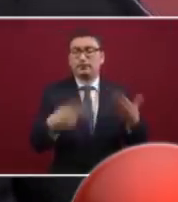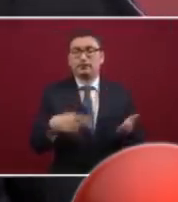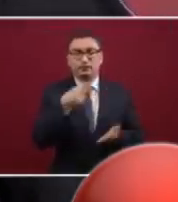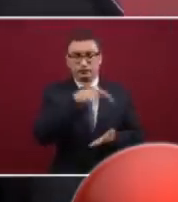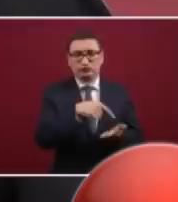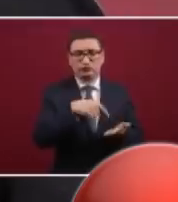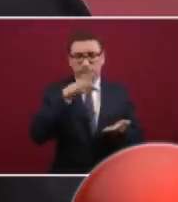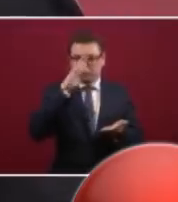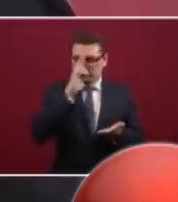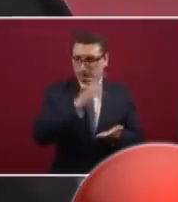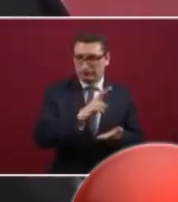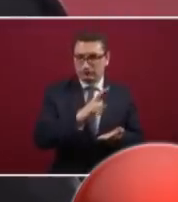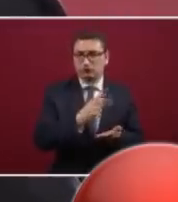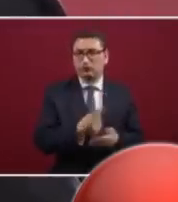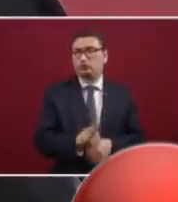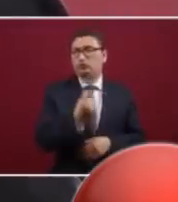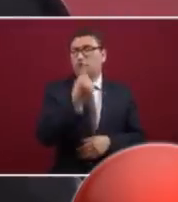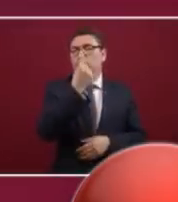uno,